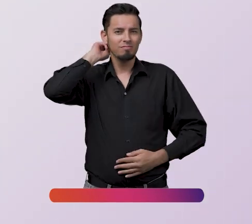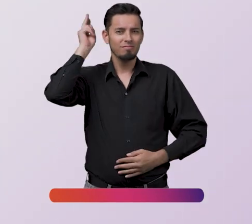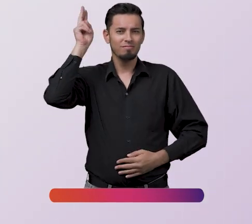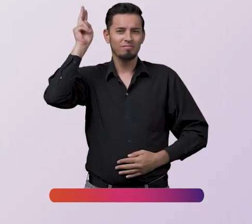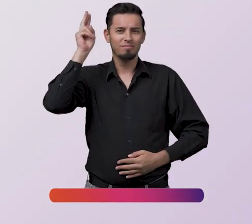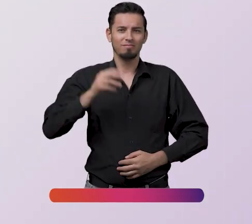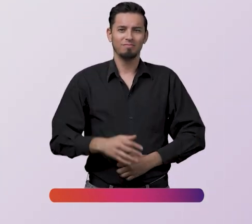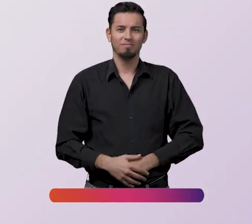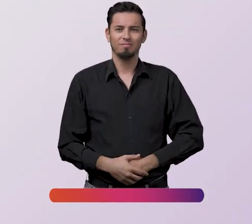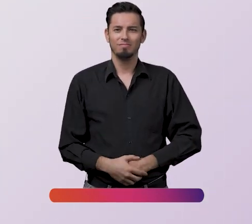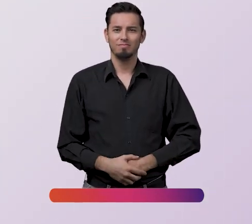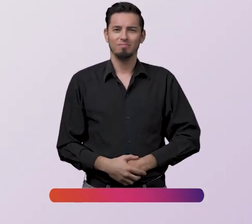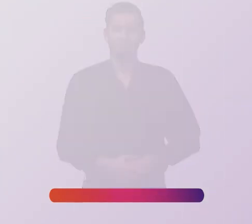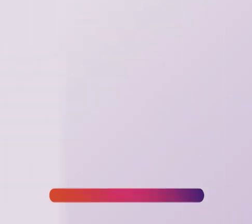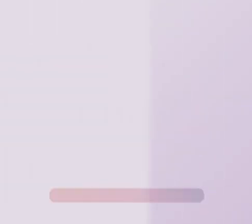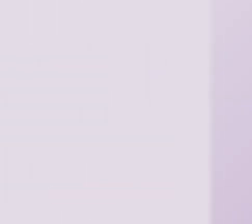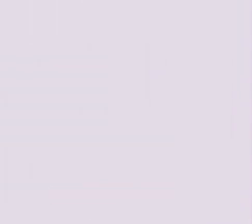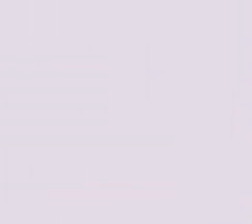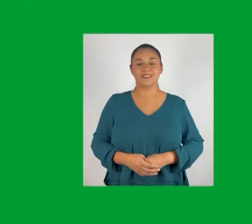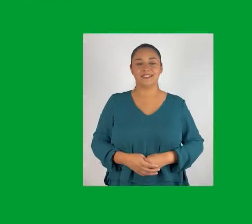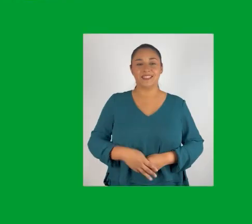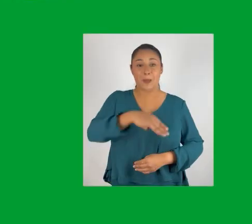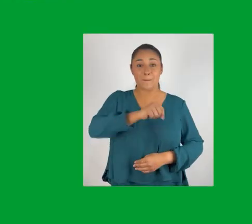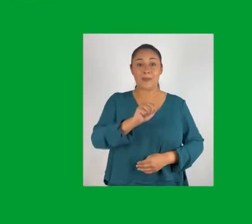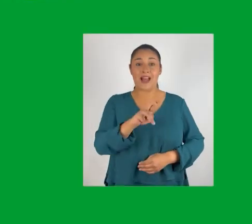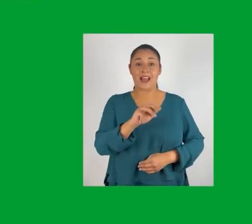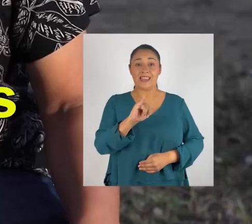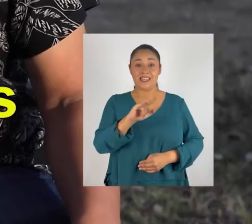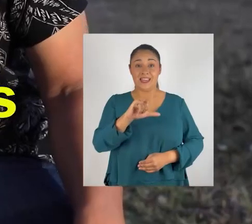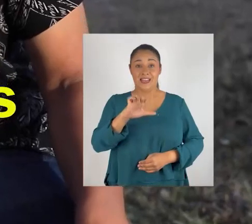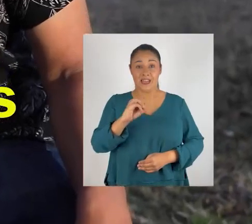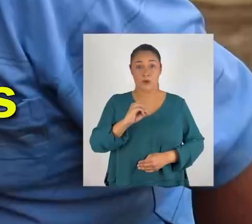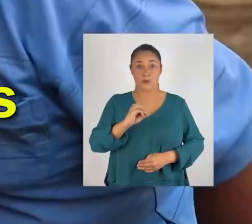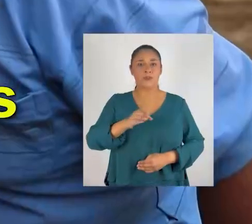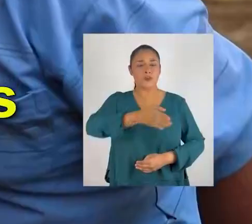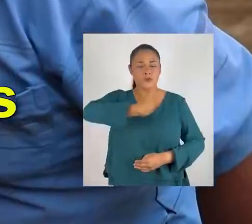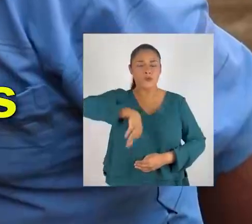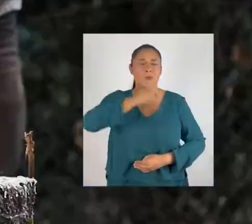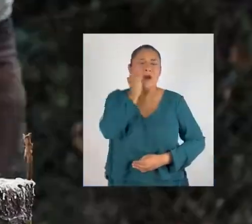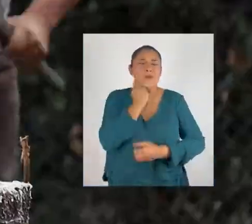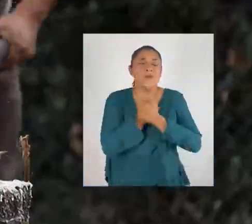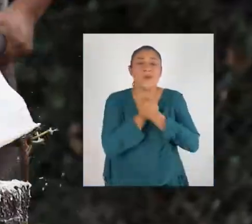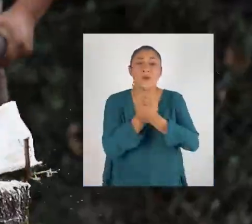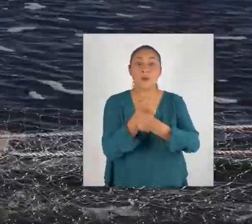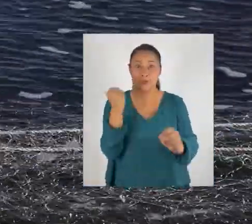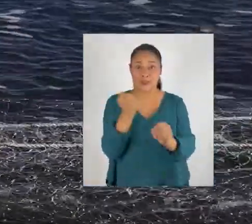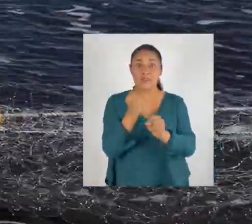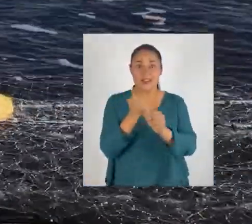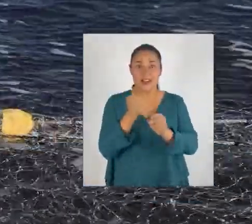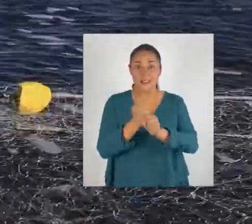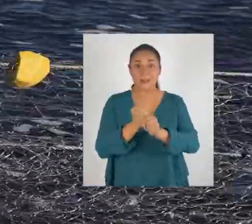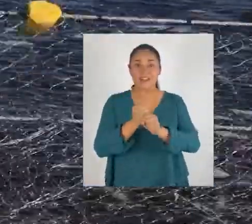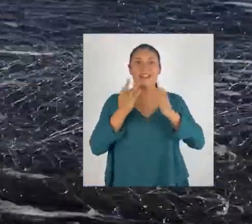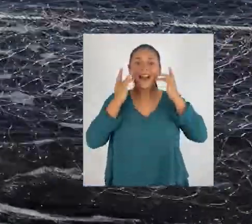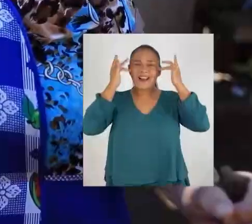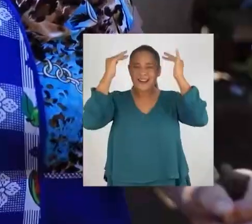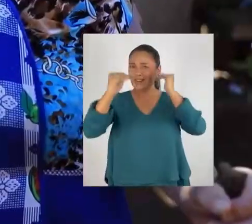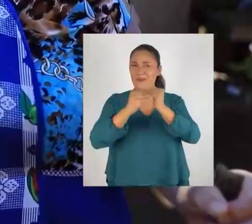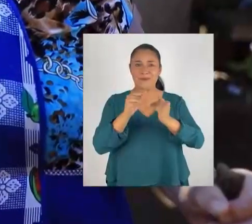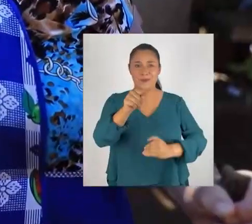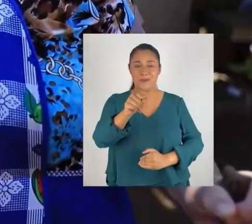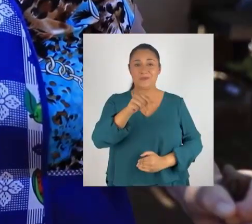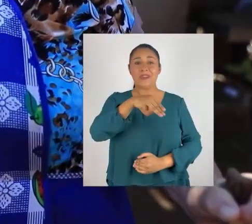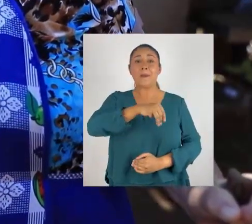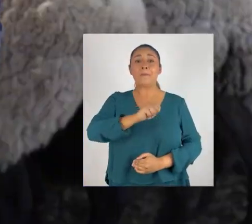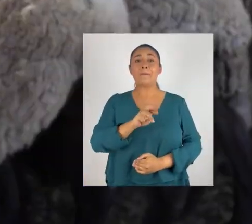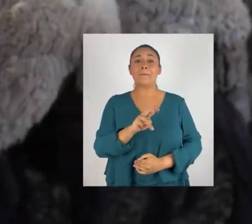candidaturas indígenas Julio marileo somos amorosos trabajadores y alegres